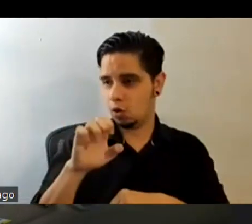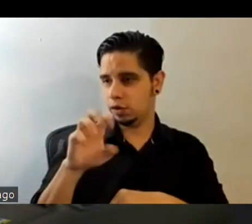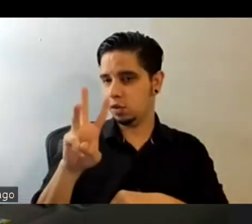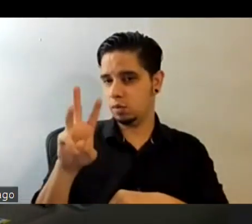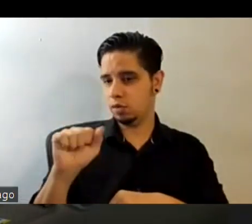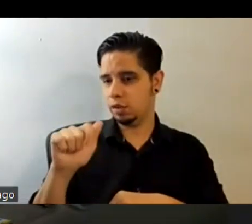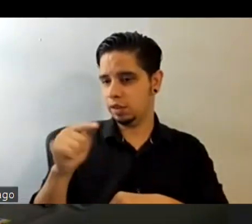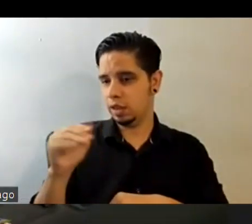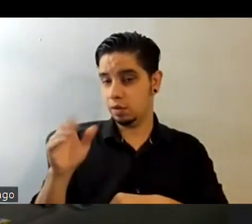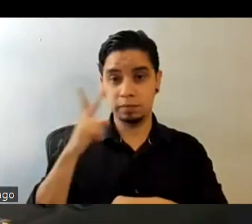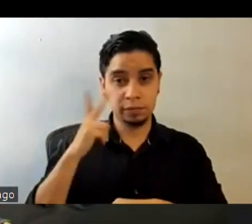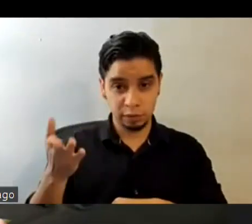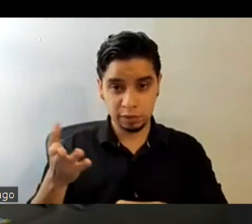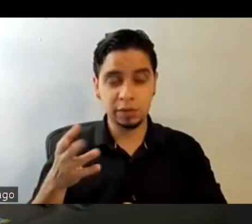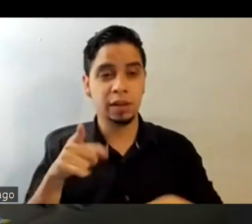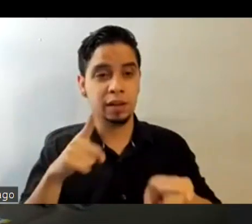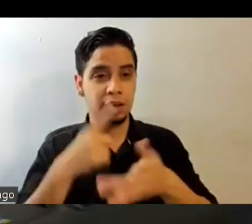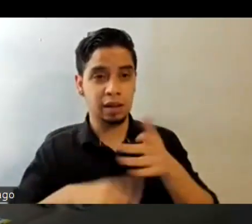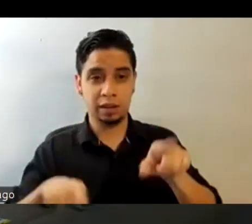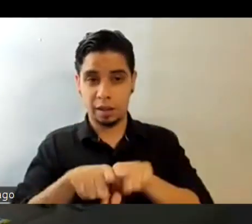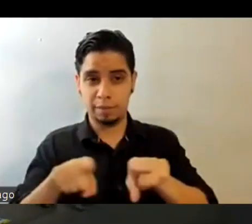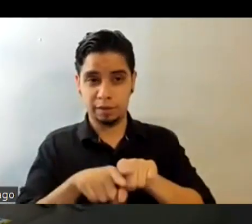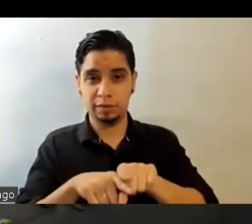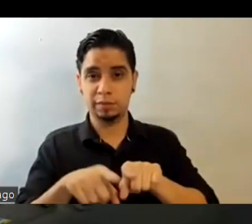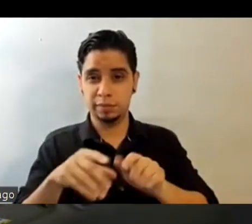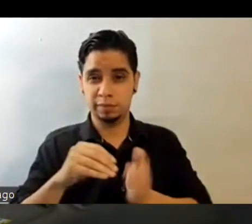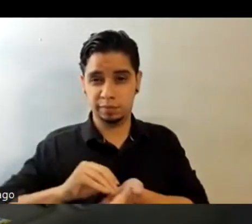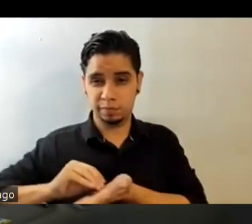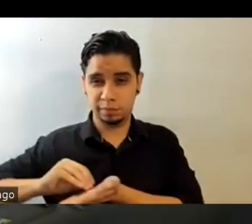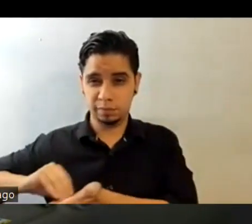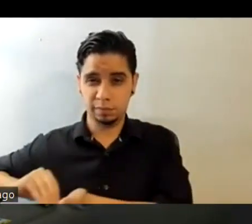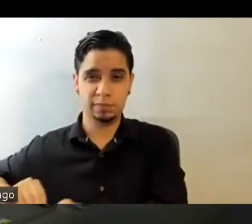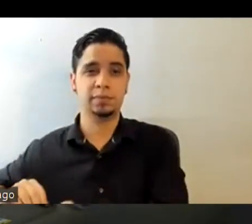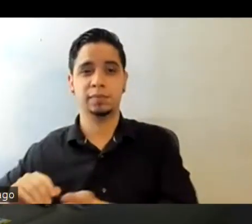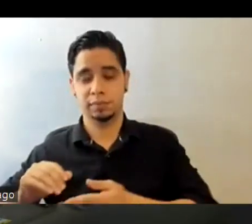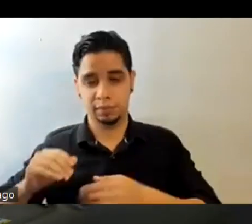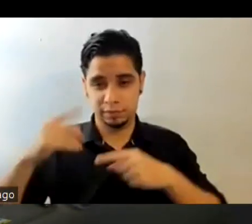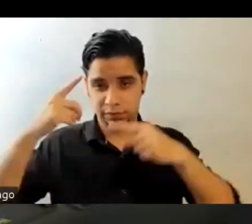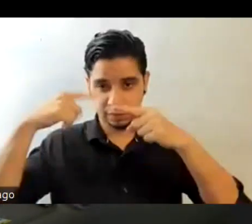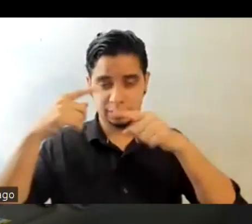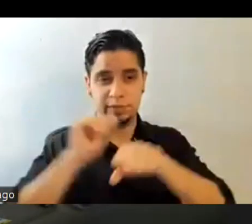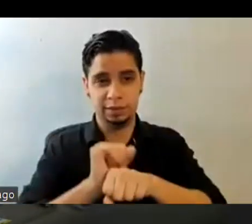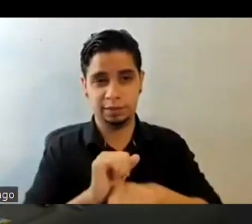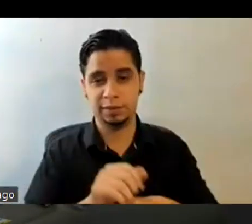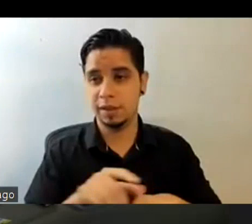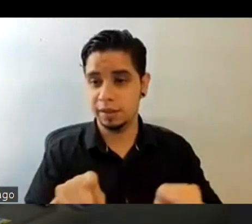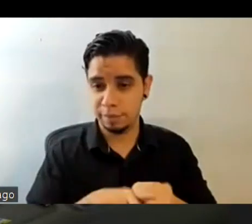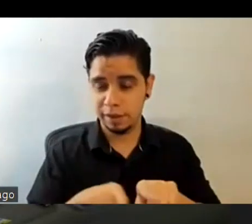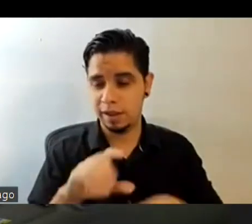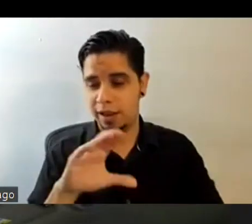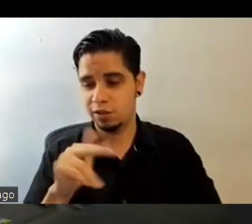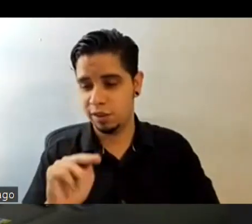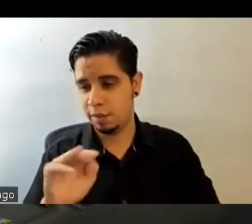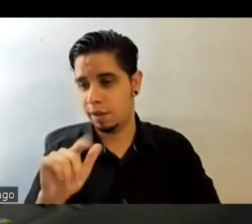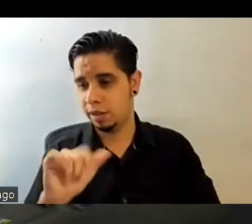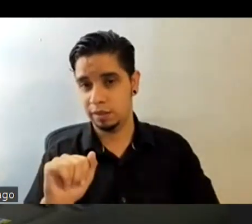Santiago, míralo ahí, que también él ha estado ahí cogiendo nota. Ahí tú lo ves y él está cogiendo notitas. Y Chena Martínez detrás del